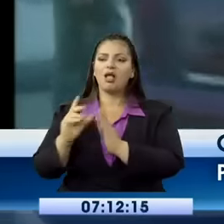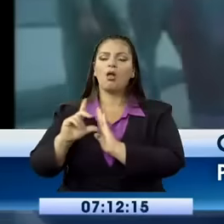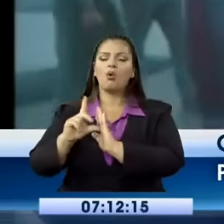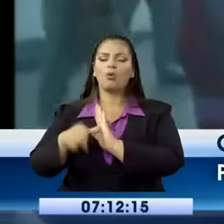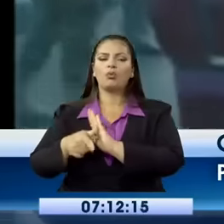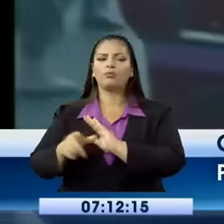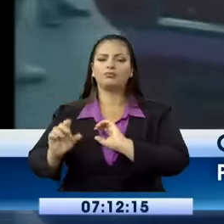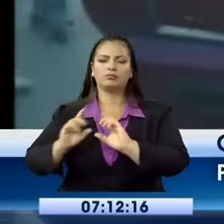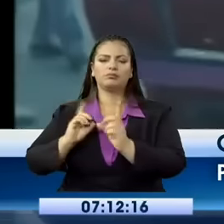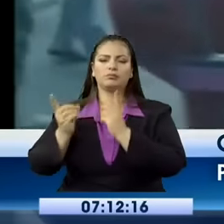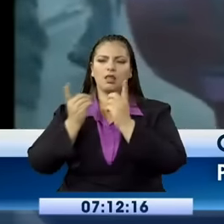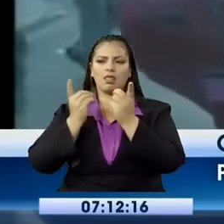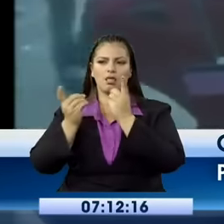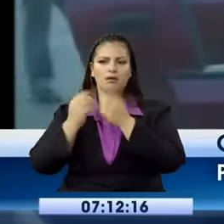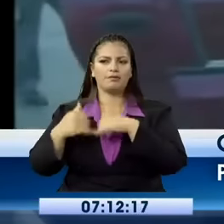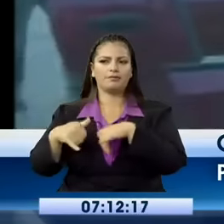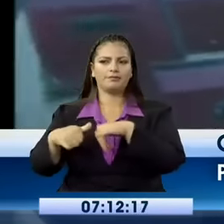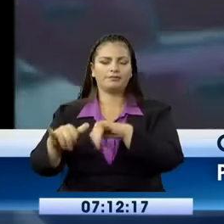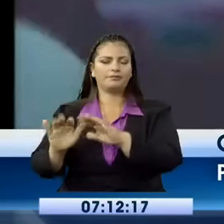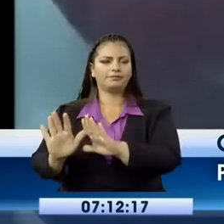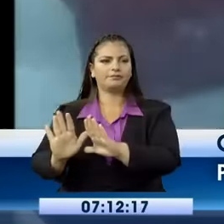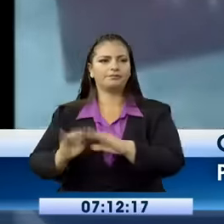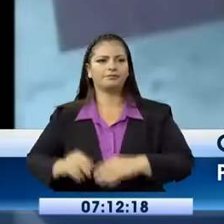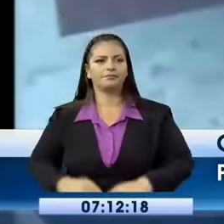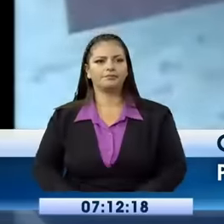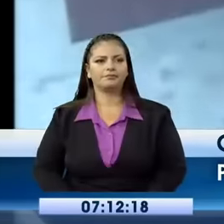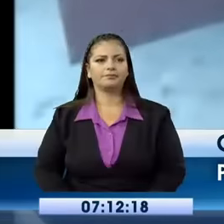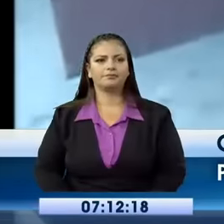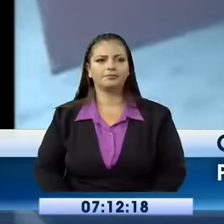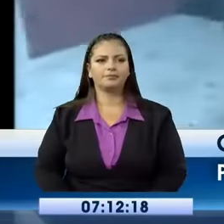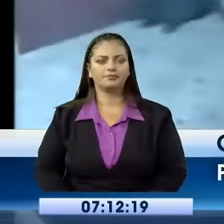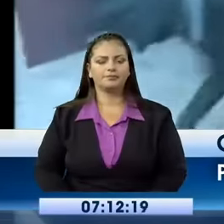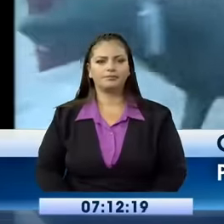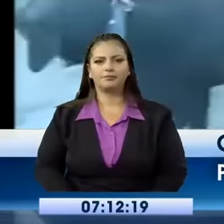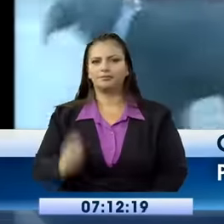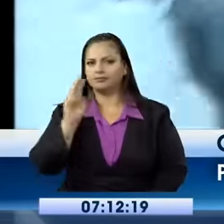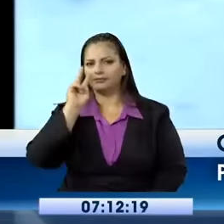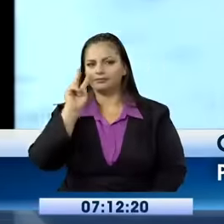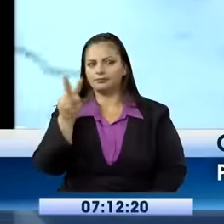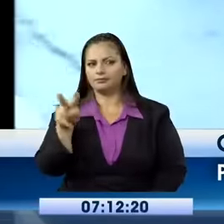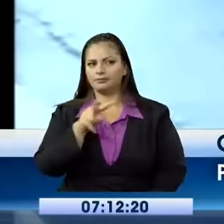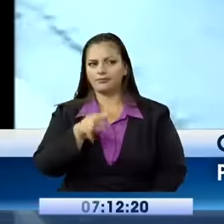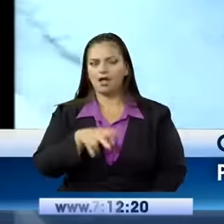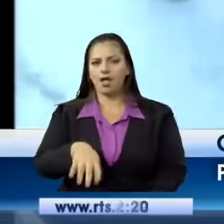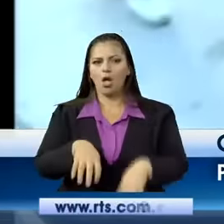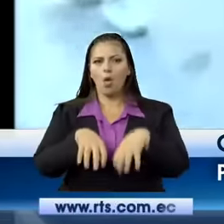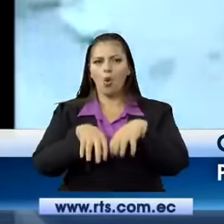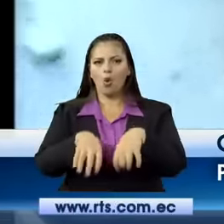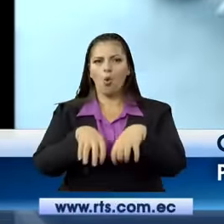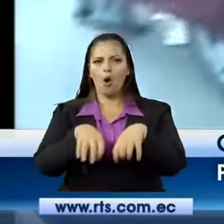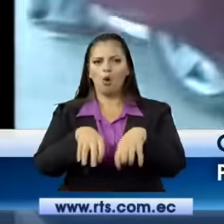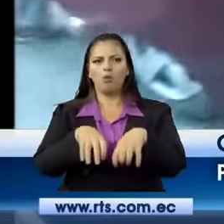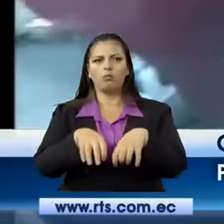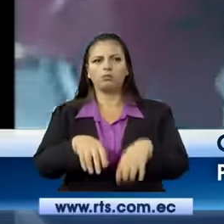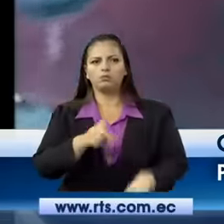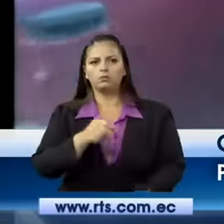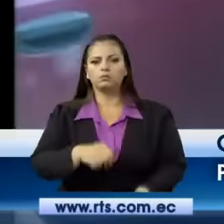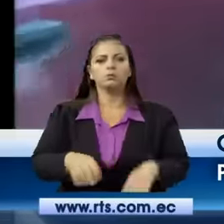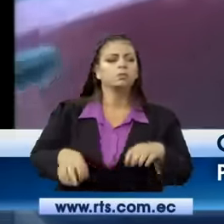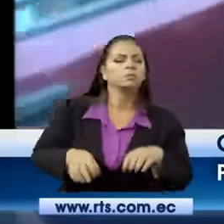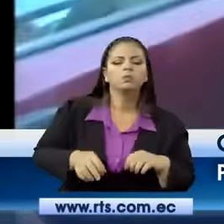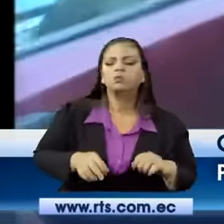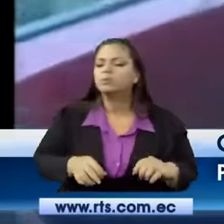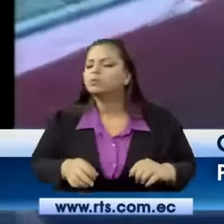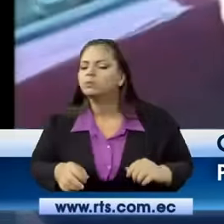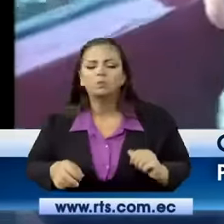más adelante observamos al a la mascota como se encuentra pendiente aquí olfateando tratando de